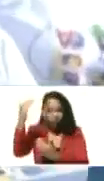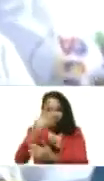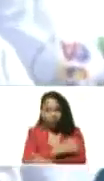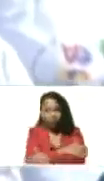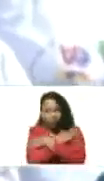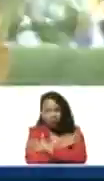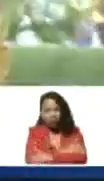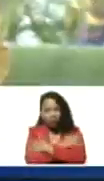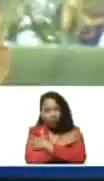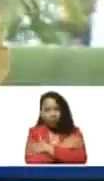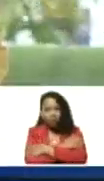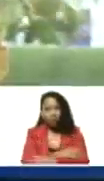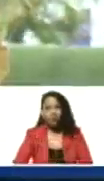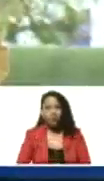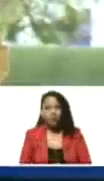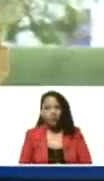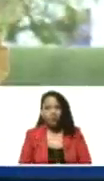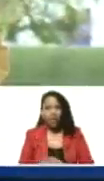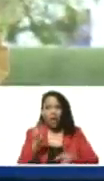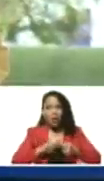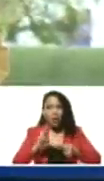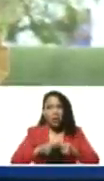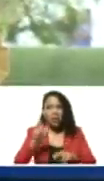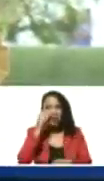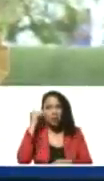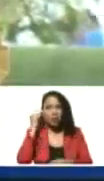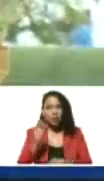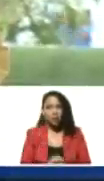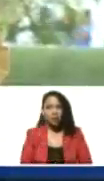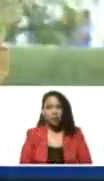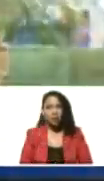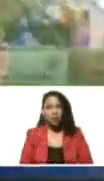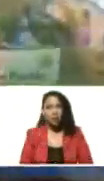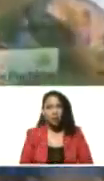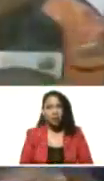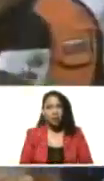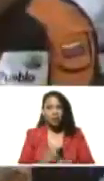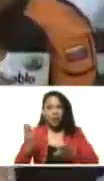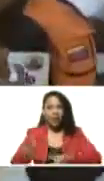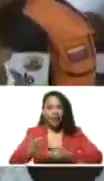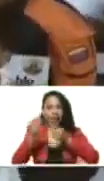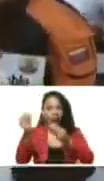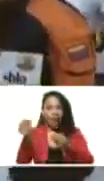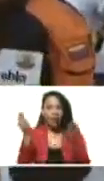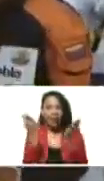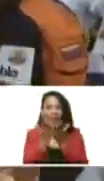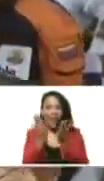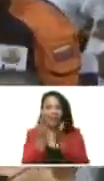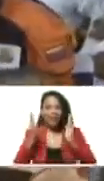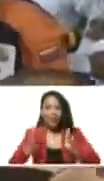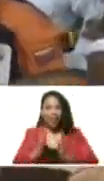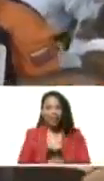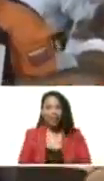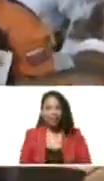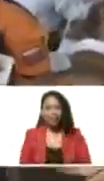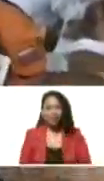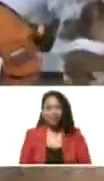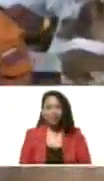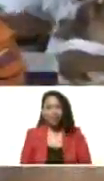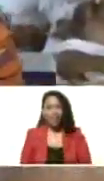fervoroso a los niños y a las niñas. Les entregamos su escuela,